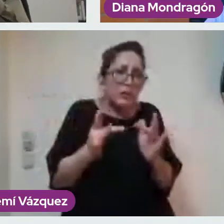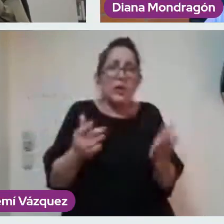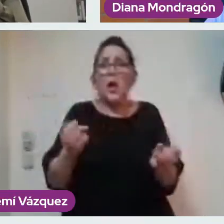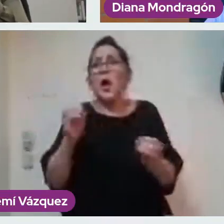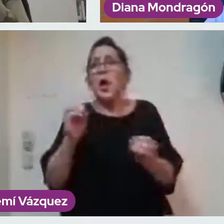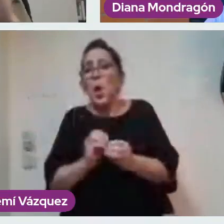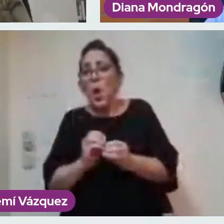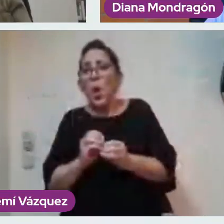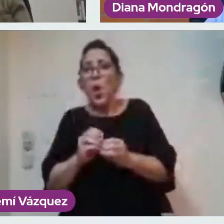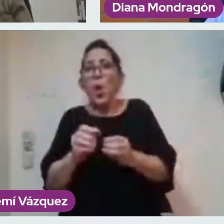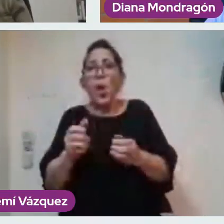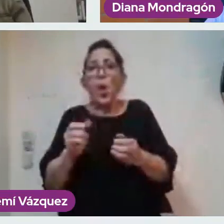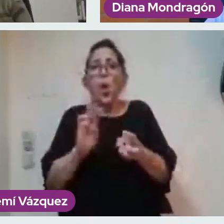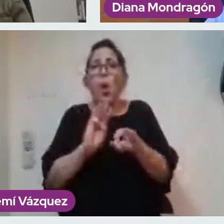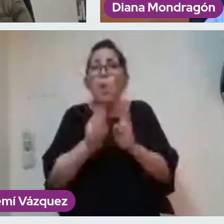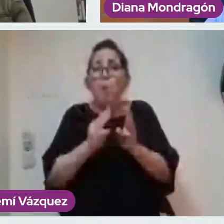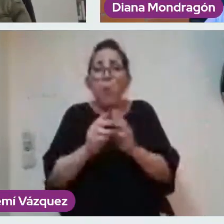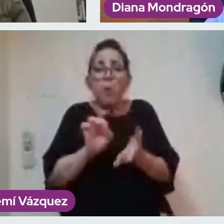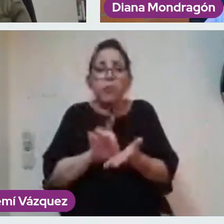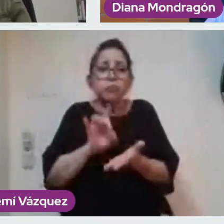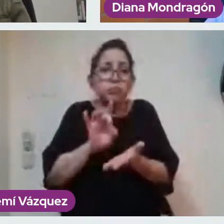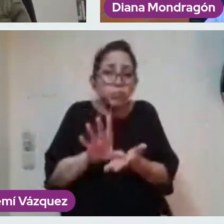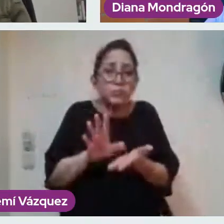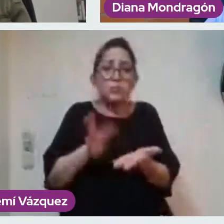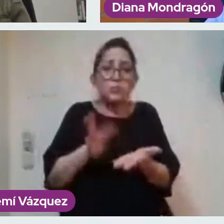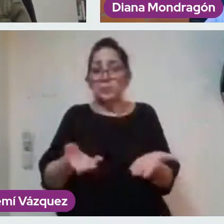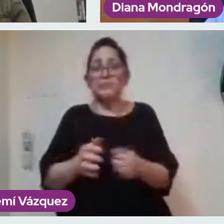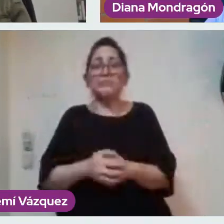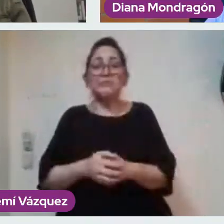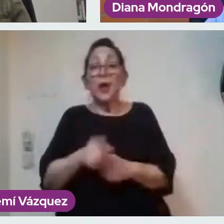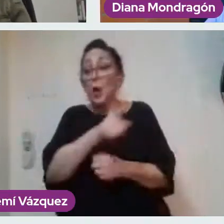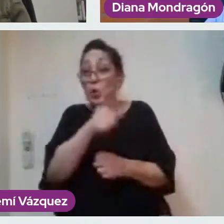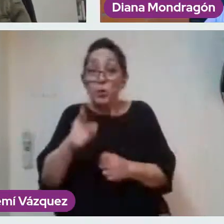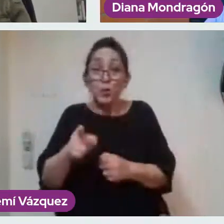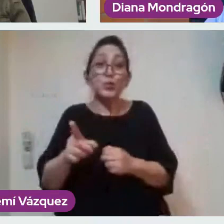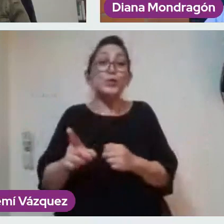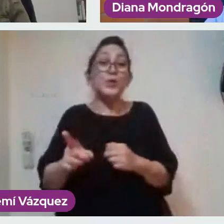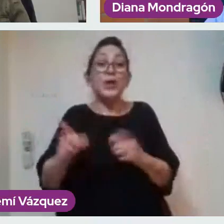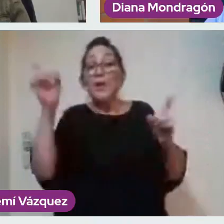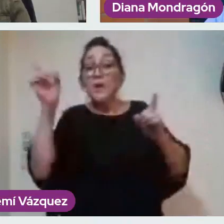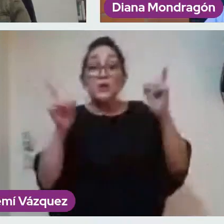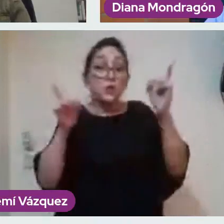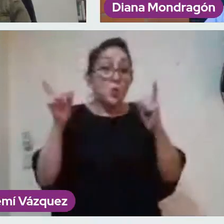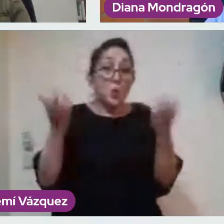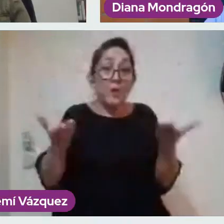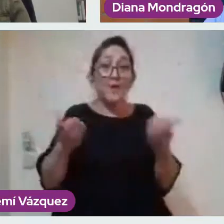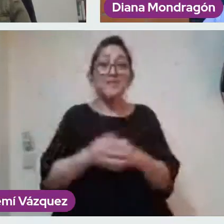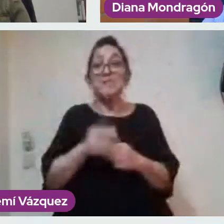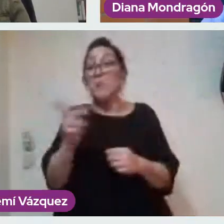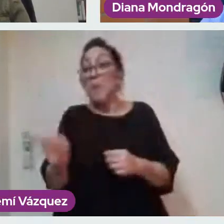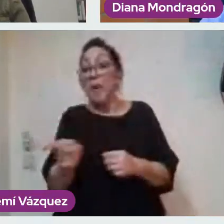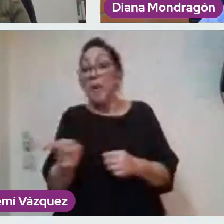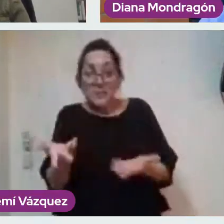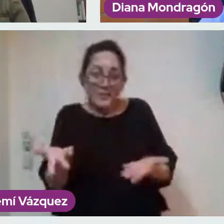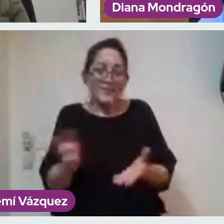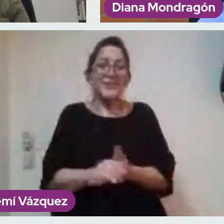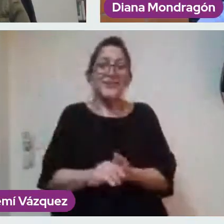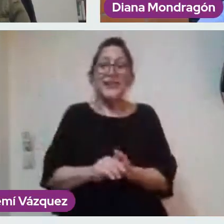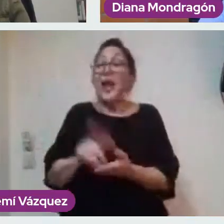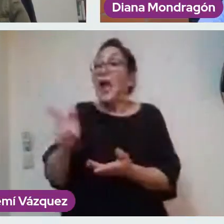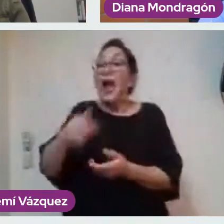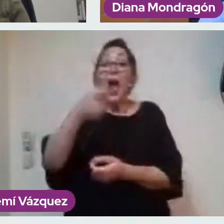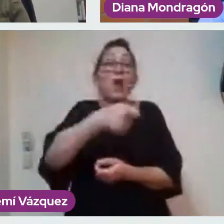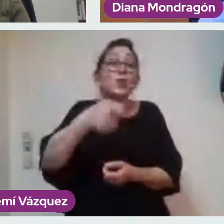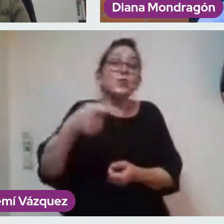amablemente siguió la transmisión, tiene alguna duda, gracias por compartirnos estos datos. Te dejan saludos, excelente tema,